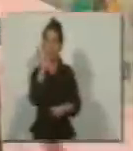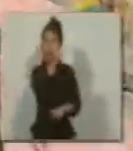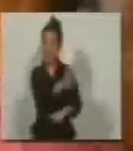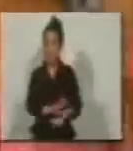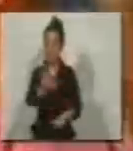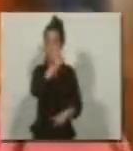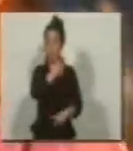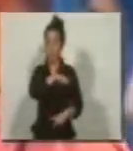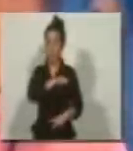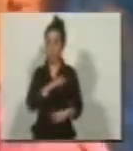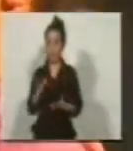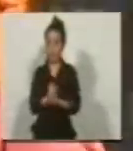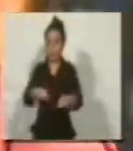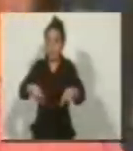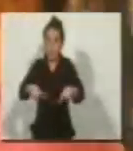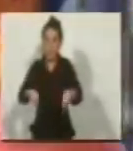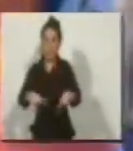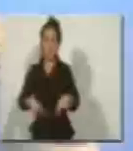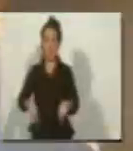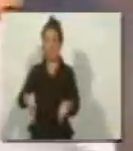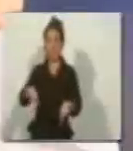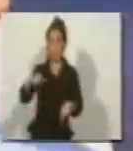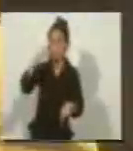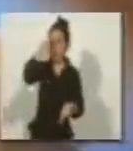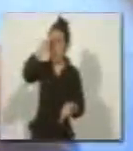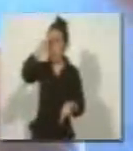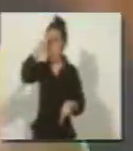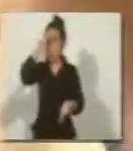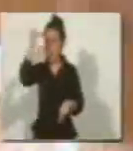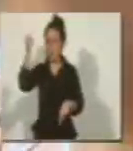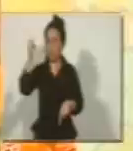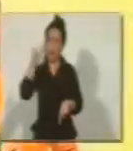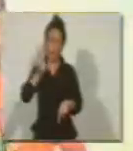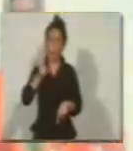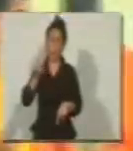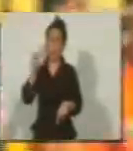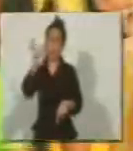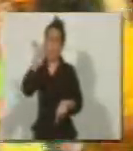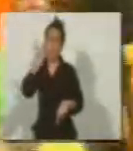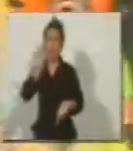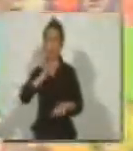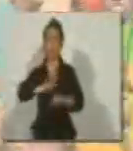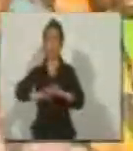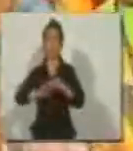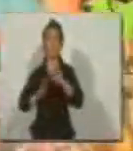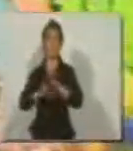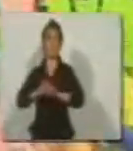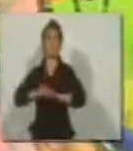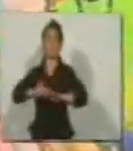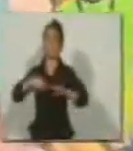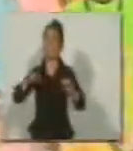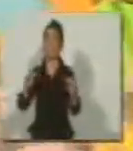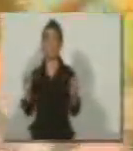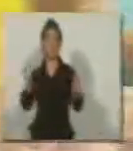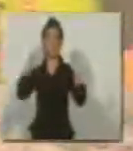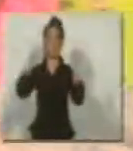nación. Mientras esta ignorante se lavó las manos, por eso digo que a